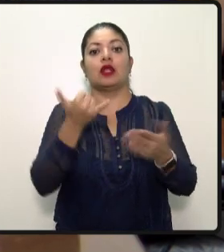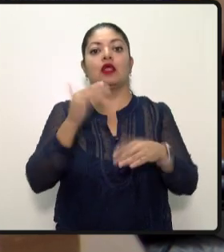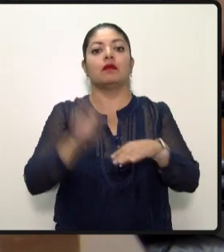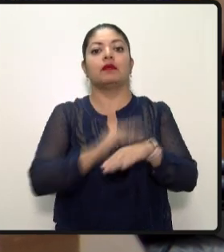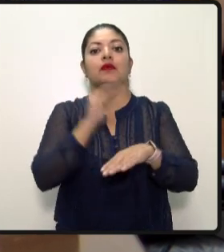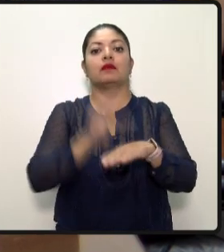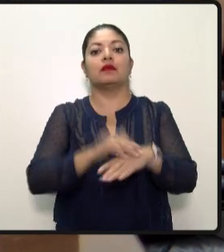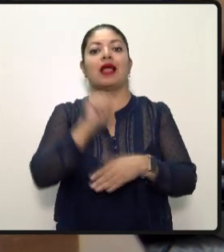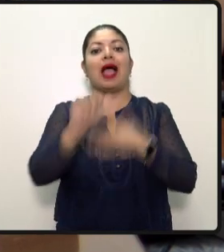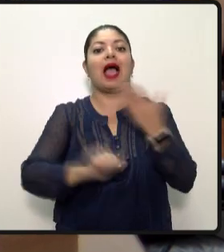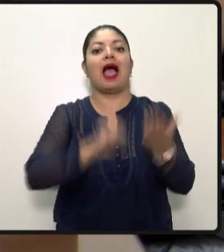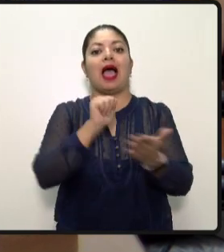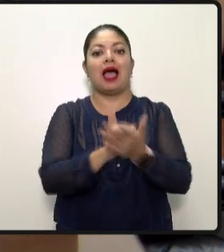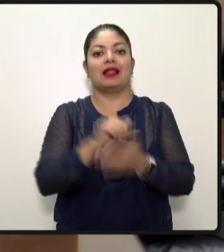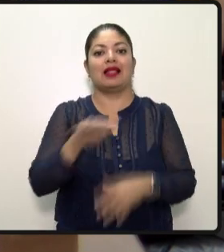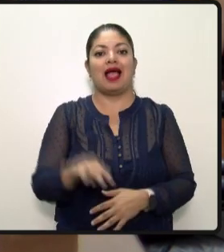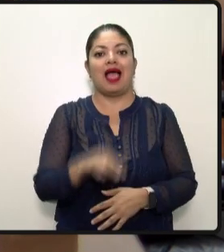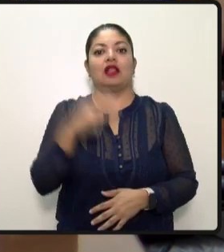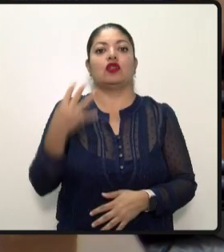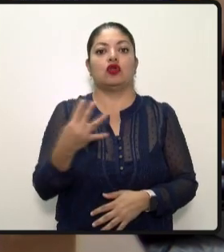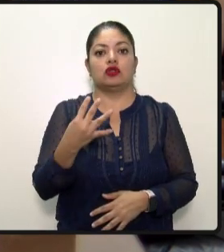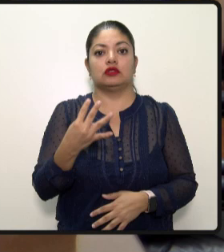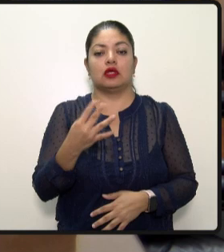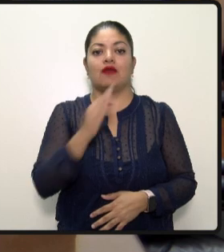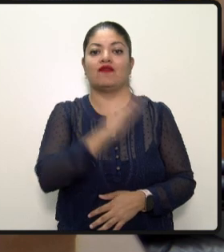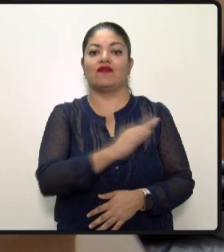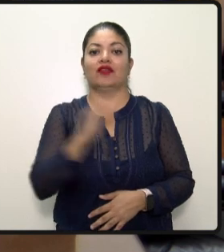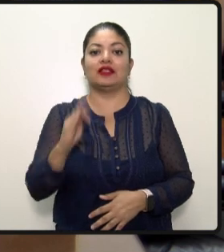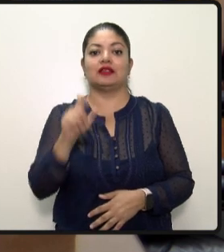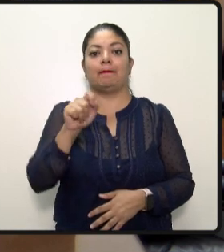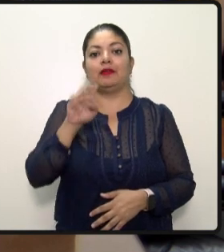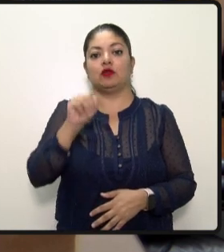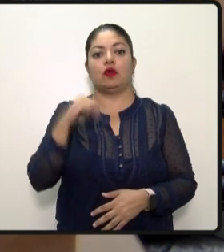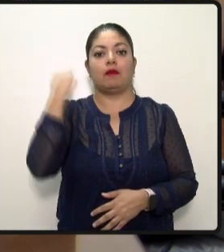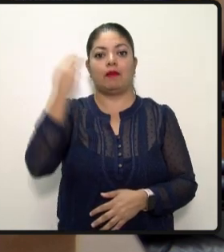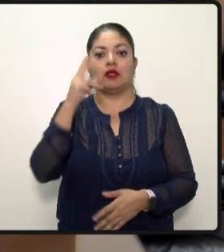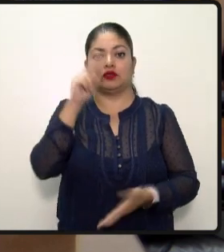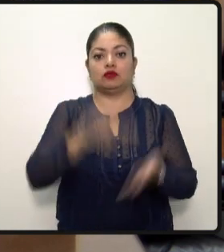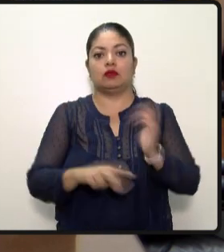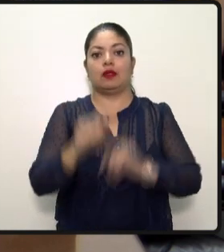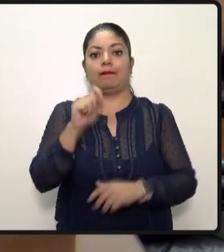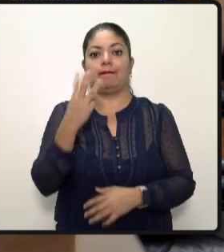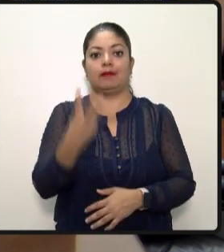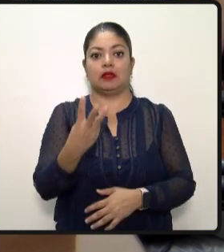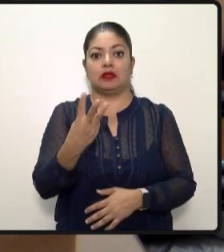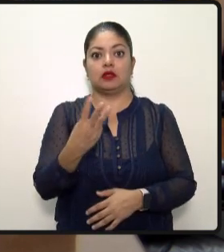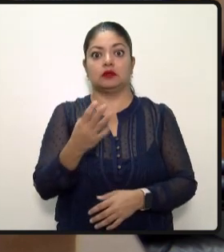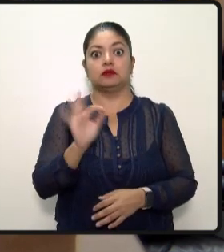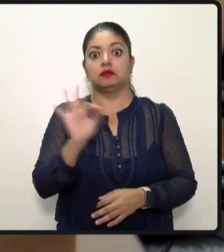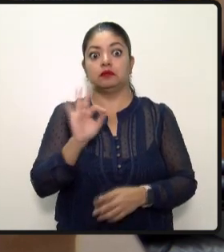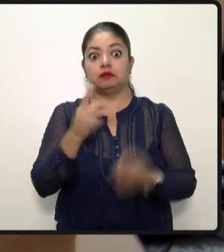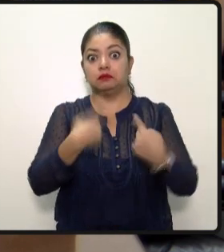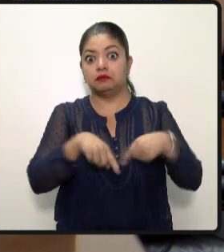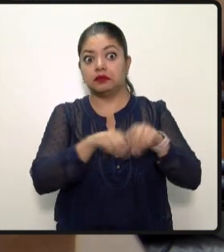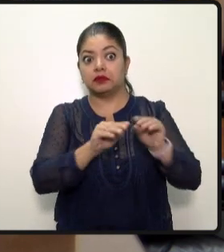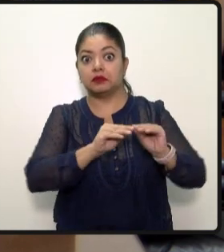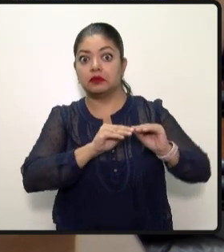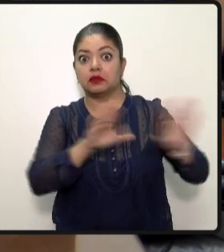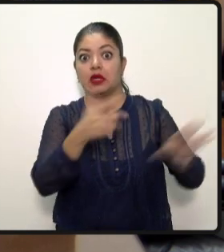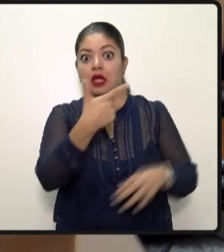de la sesión 14ª de fecha 29 de marzo del 2023 y toda vez que la misma fue publicada en la